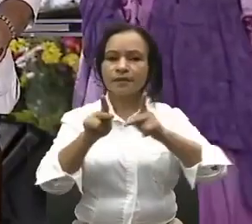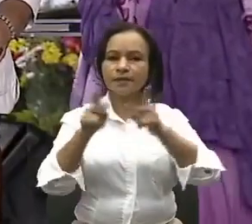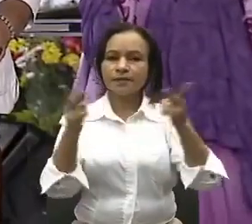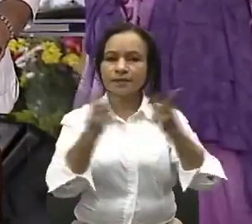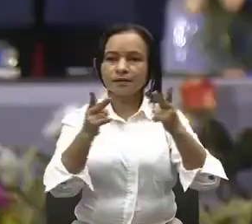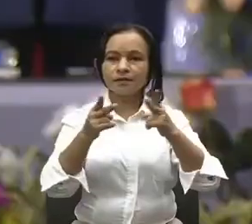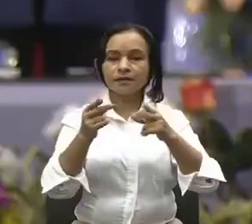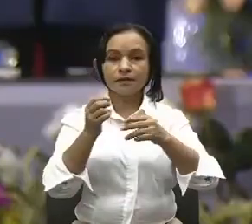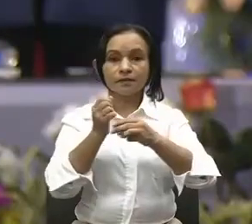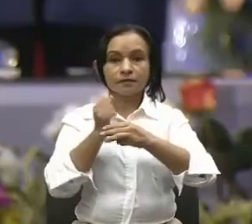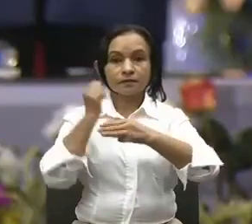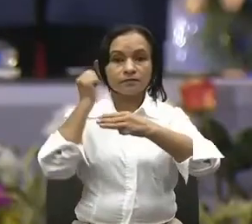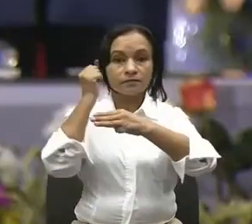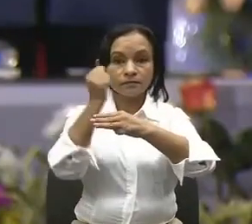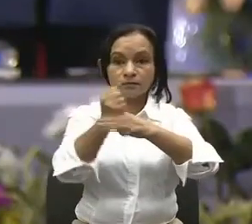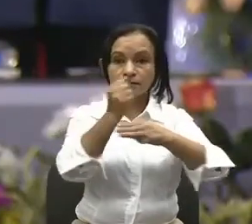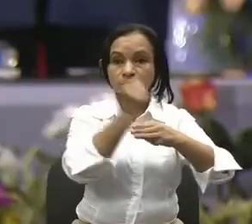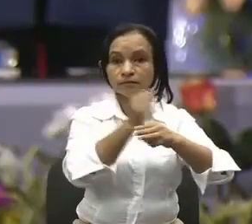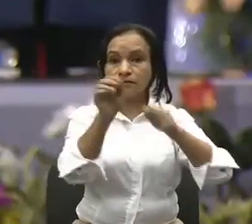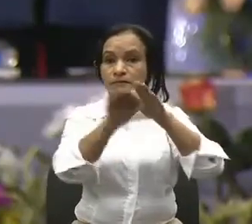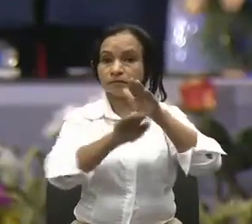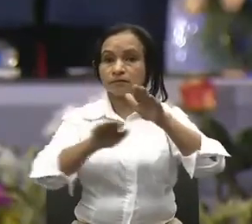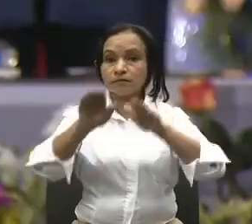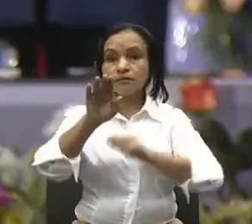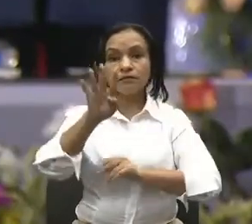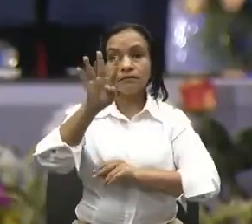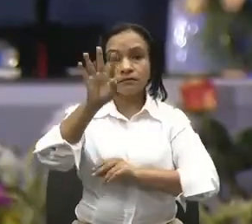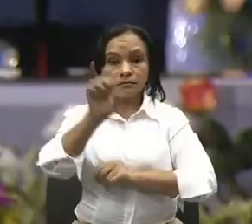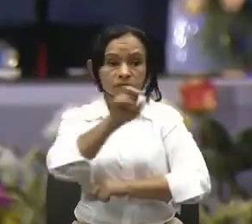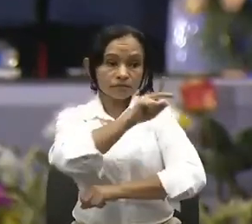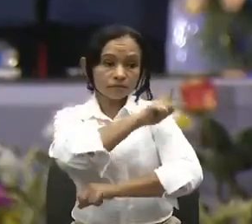que asesinaron más de 40 policías